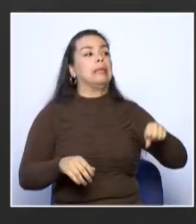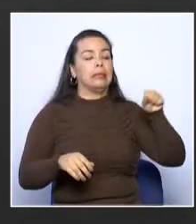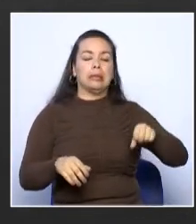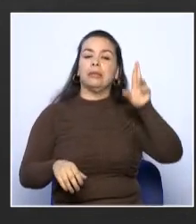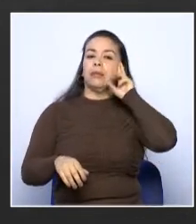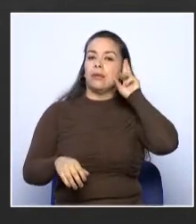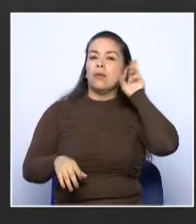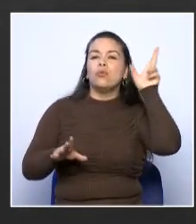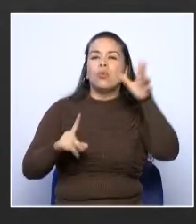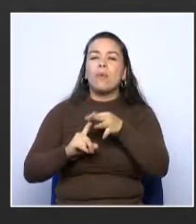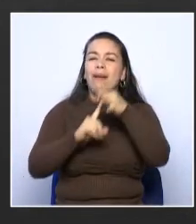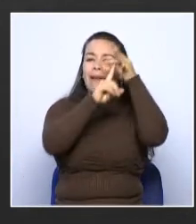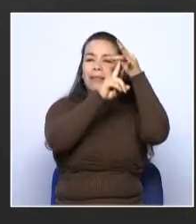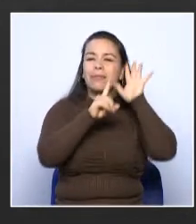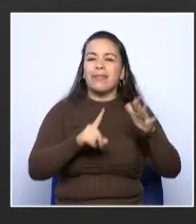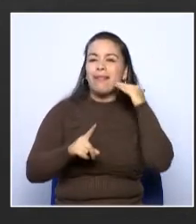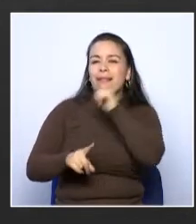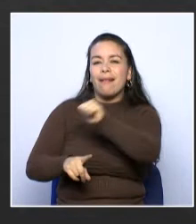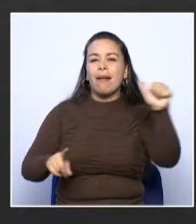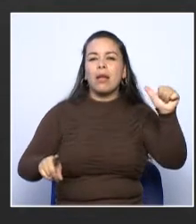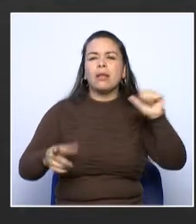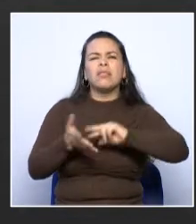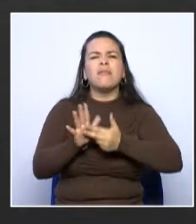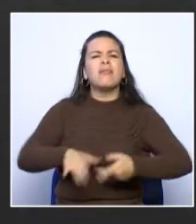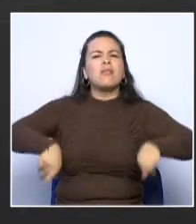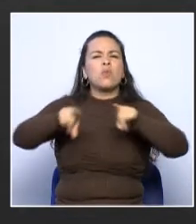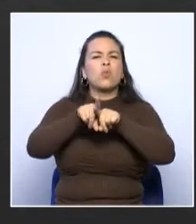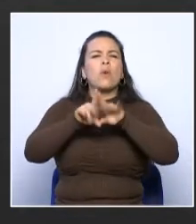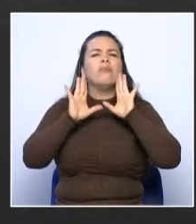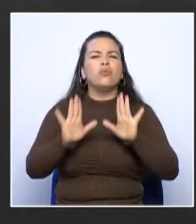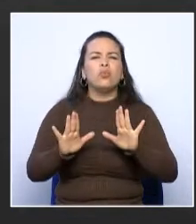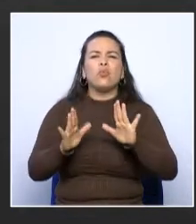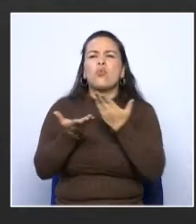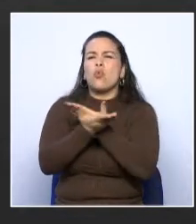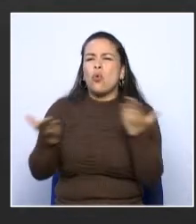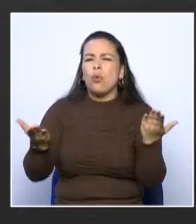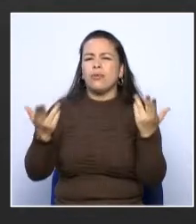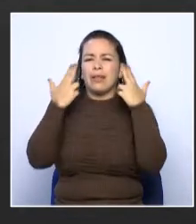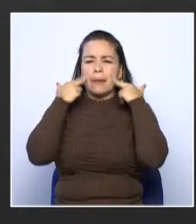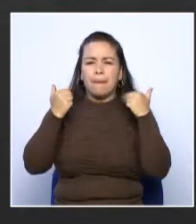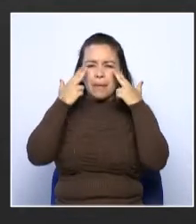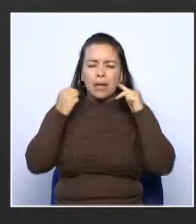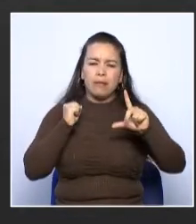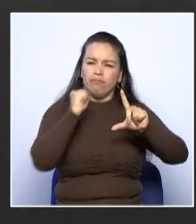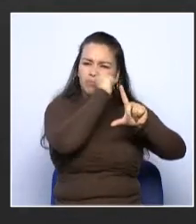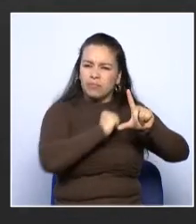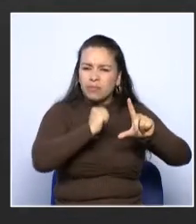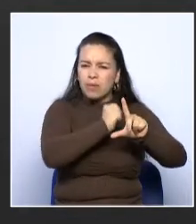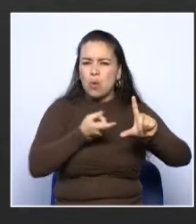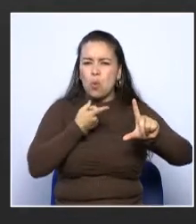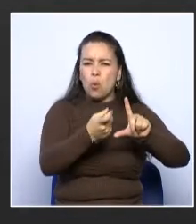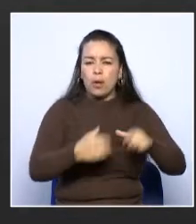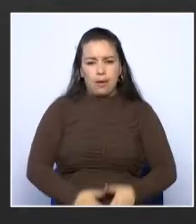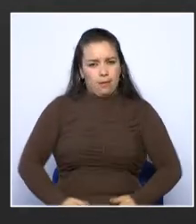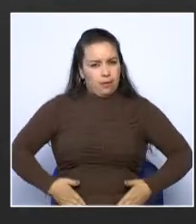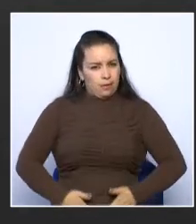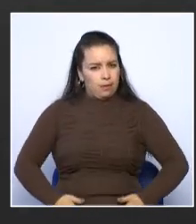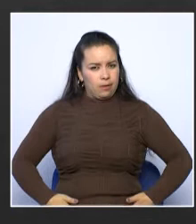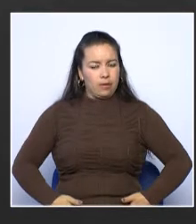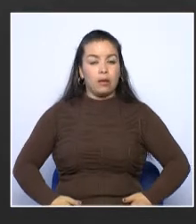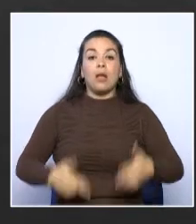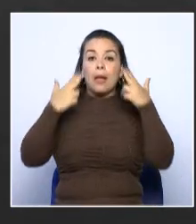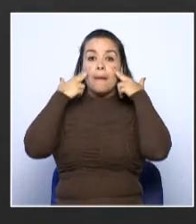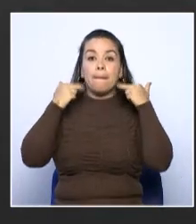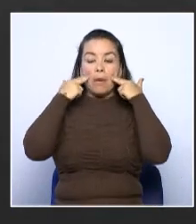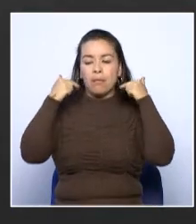la subespecialidad en imagen de la mujer comprende toda la patología mamaria, ginecológica, obstétrica y de piso pélvico, ¿sí? La mama pues es un